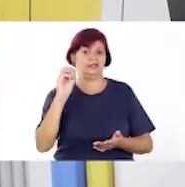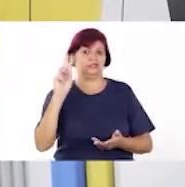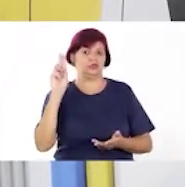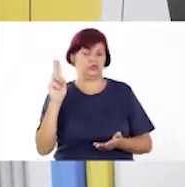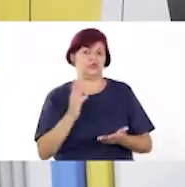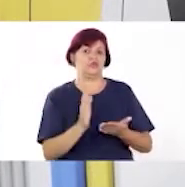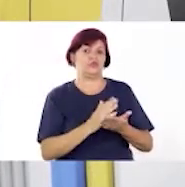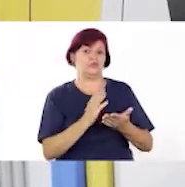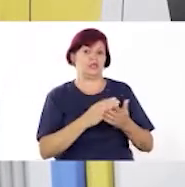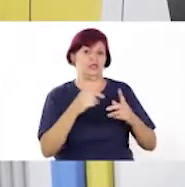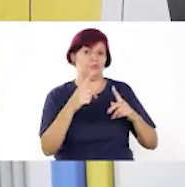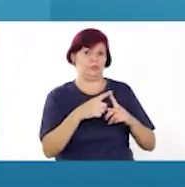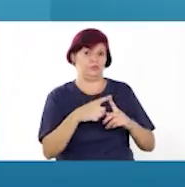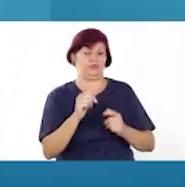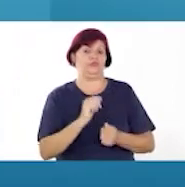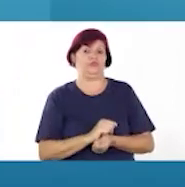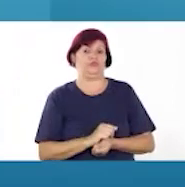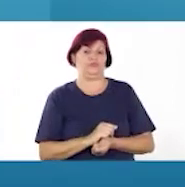302 del libro de texto.